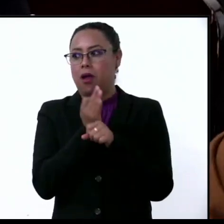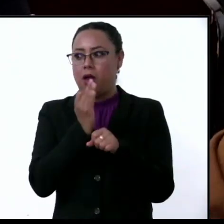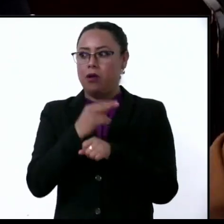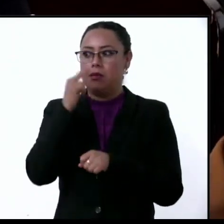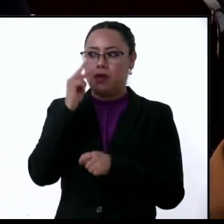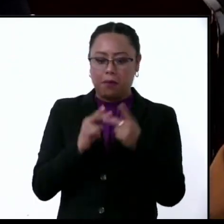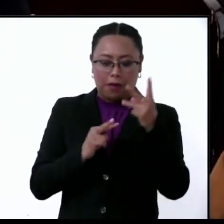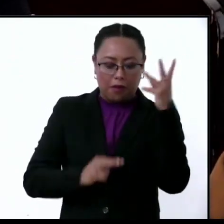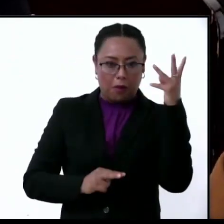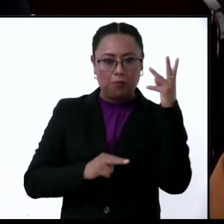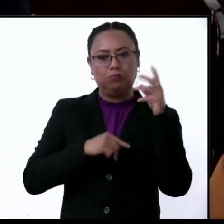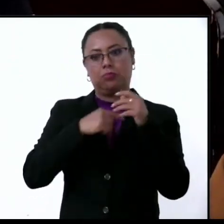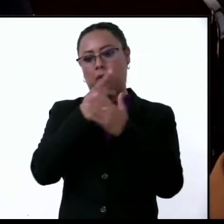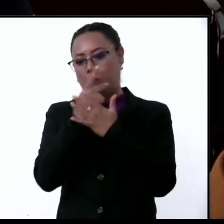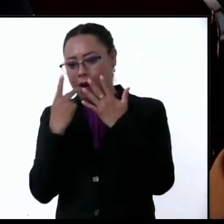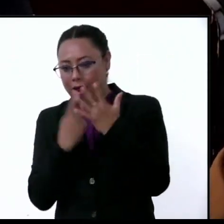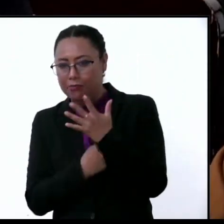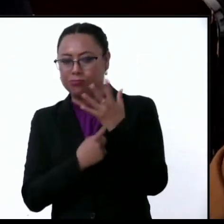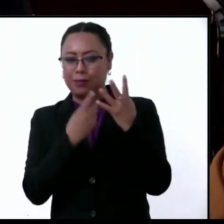¿qué hacemos? ¿Cómo ayudamos?